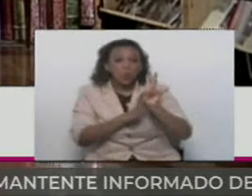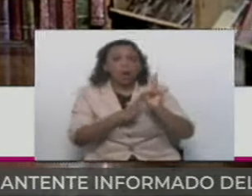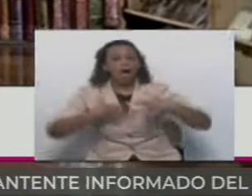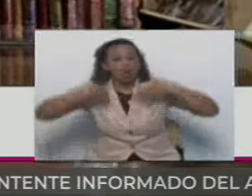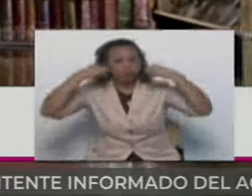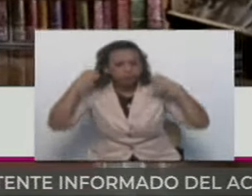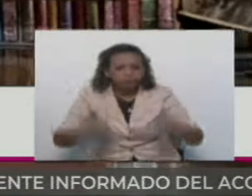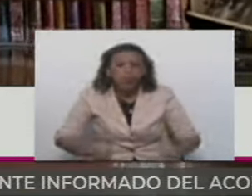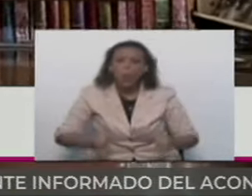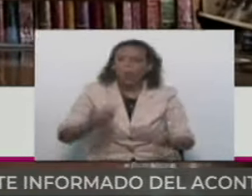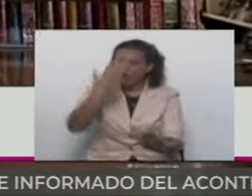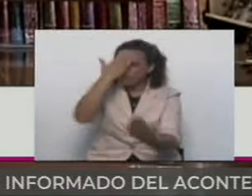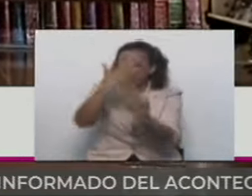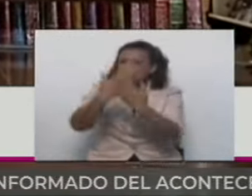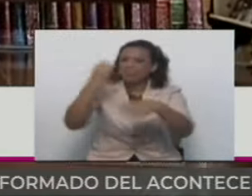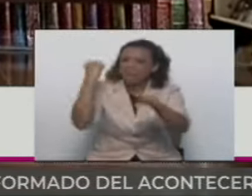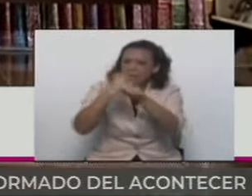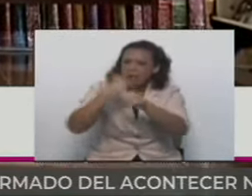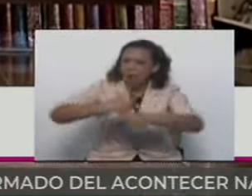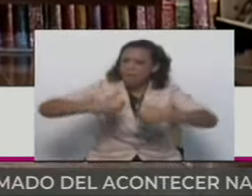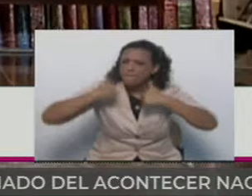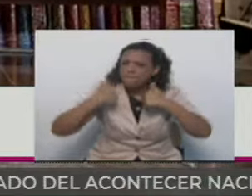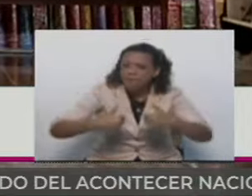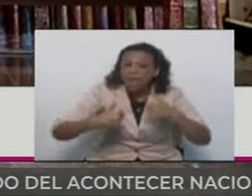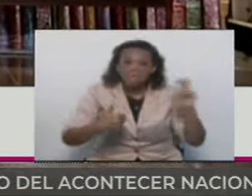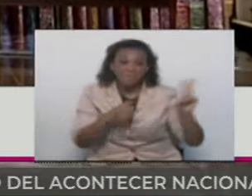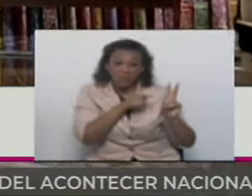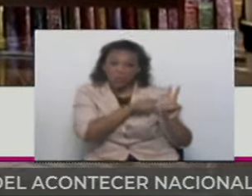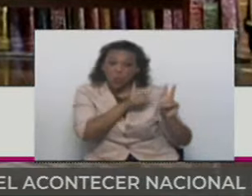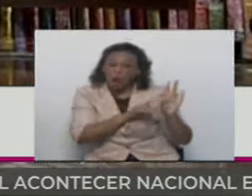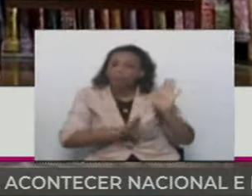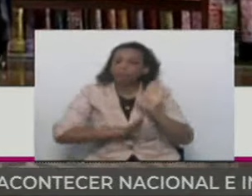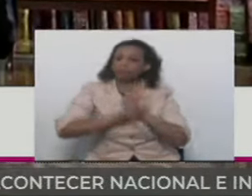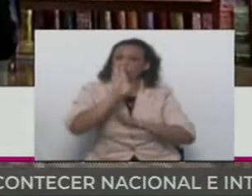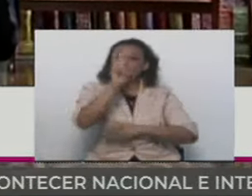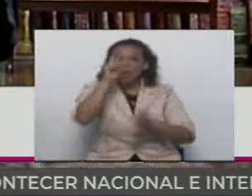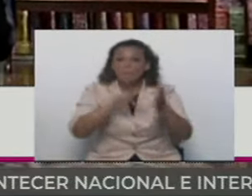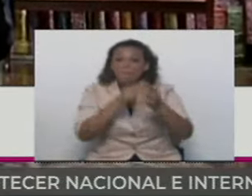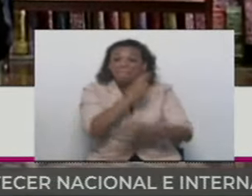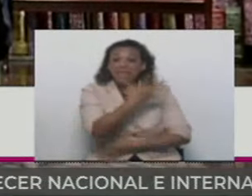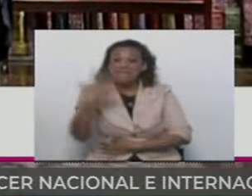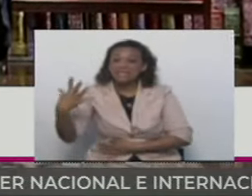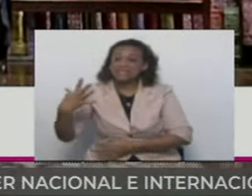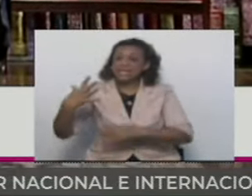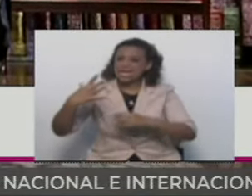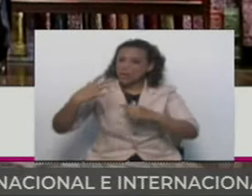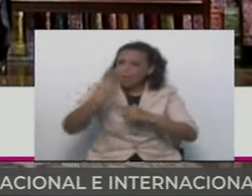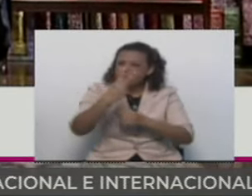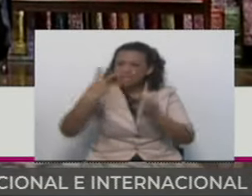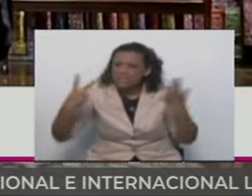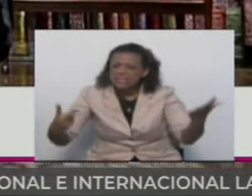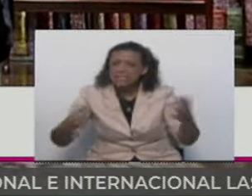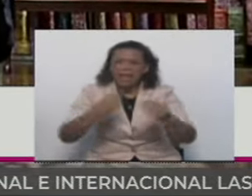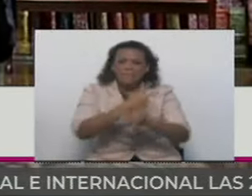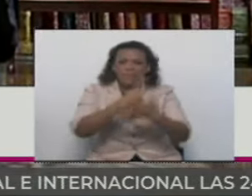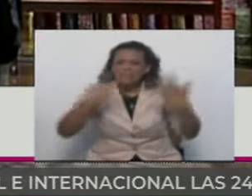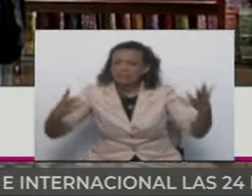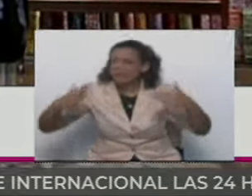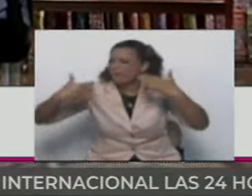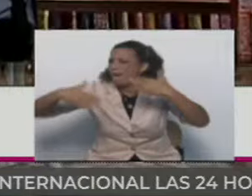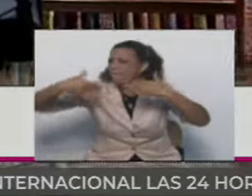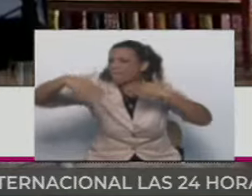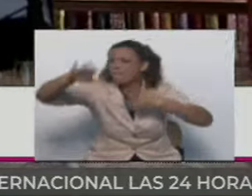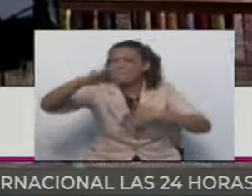consolidando todos sus frentes de trabajo y que Venezuela va a seguir así 2025, 2026, 27, 28. Entonces ellos